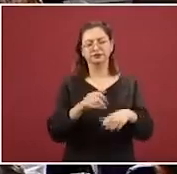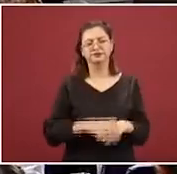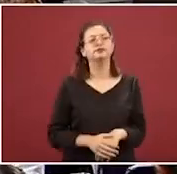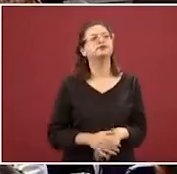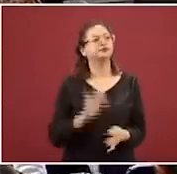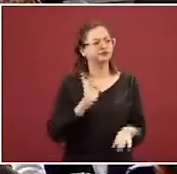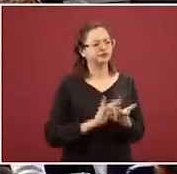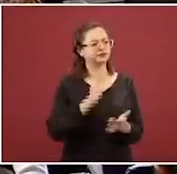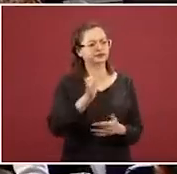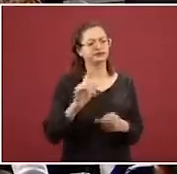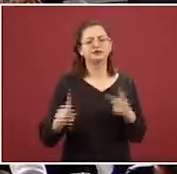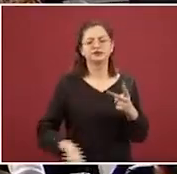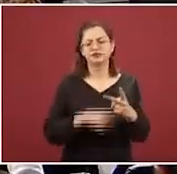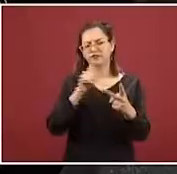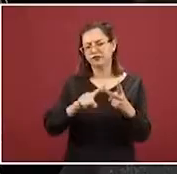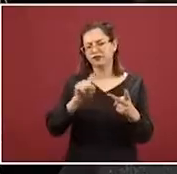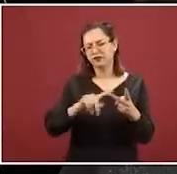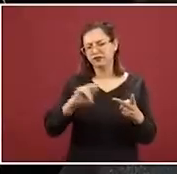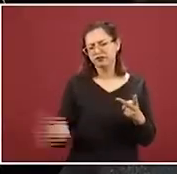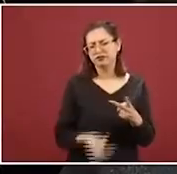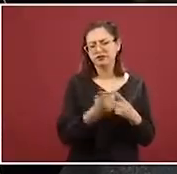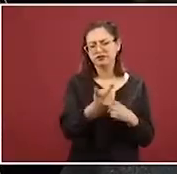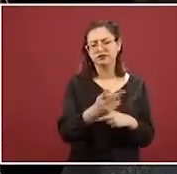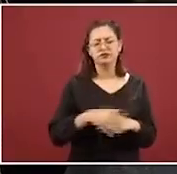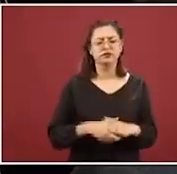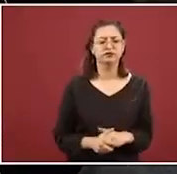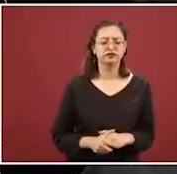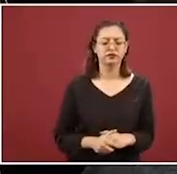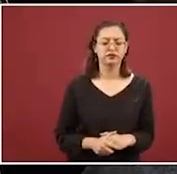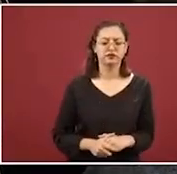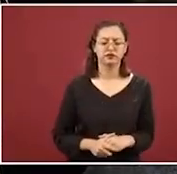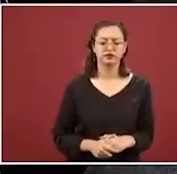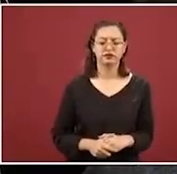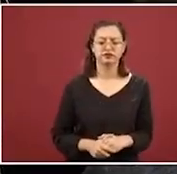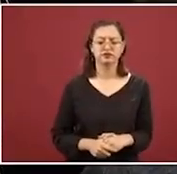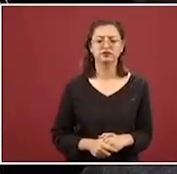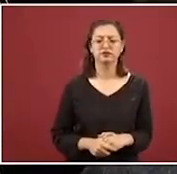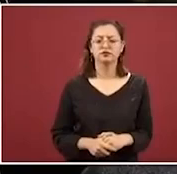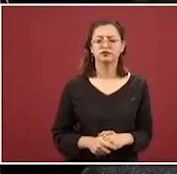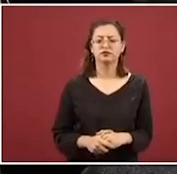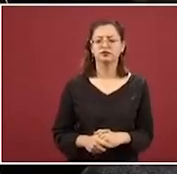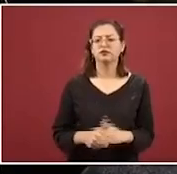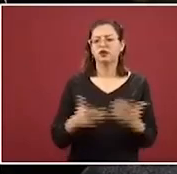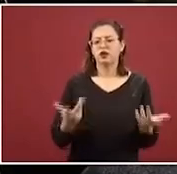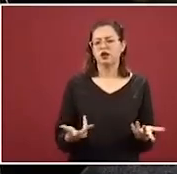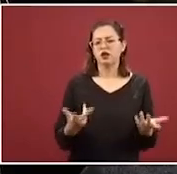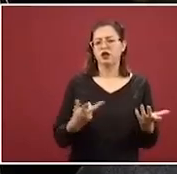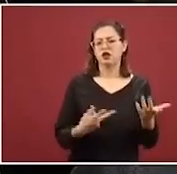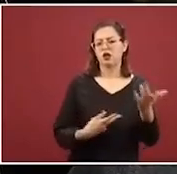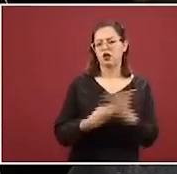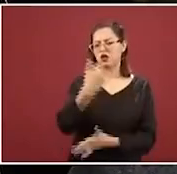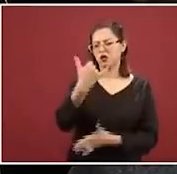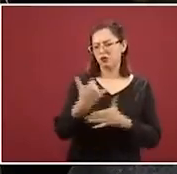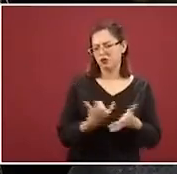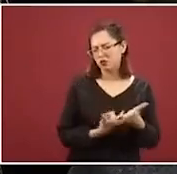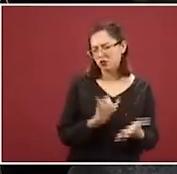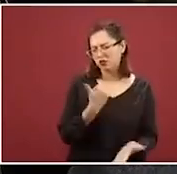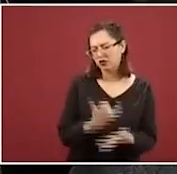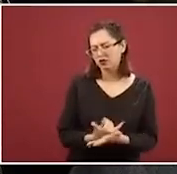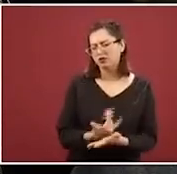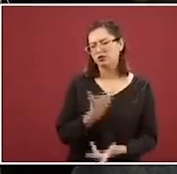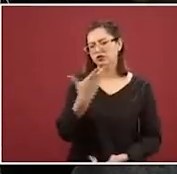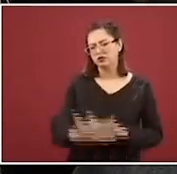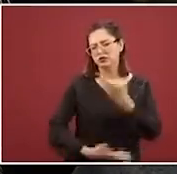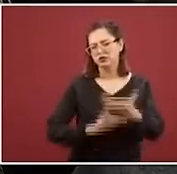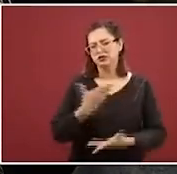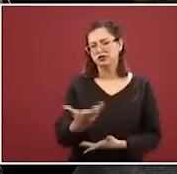la contratación a través de los proyectos de prestación de servicio, ¿se tiene